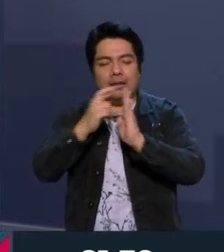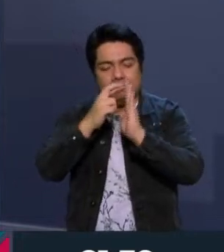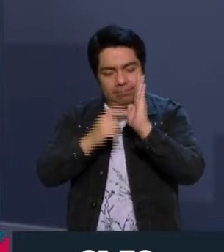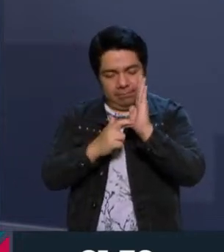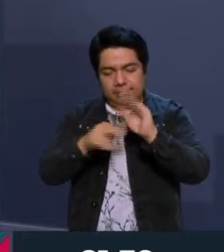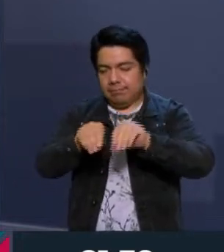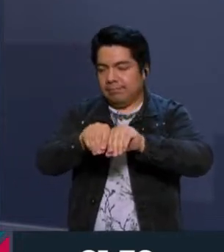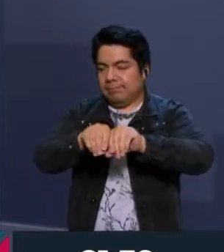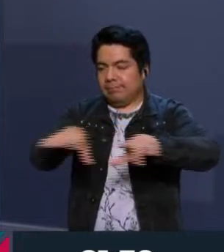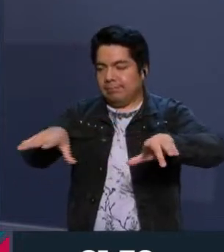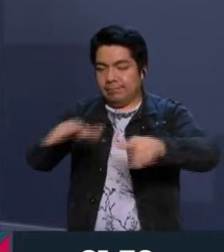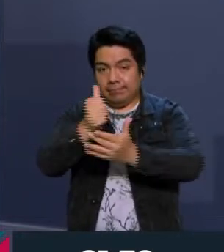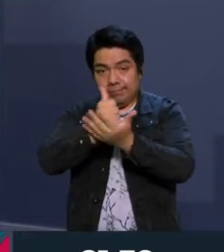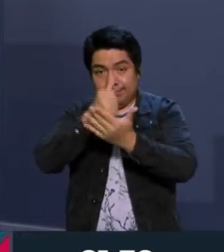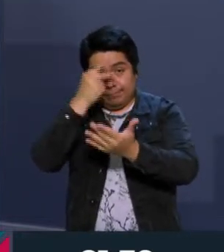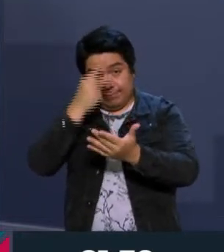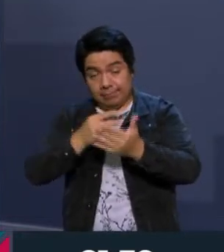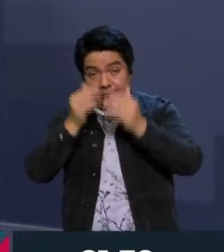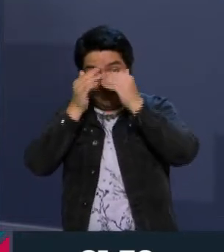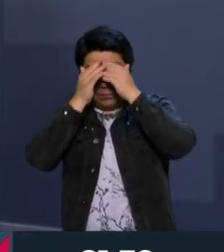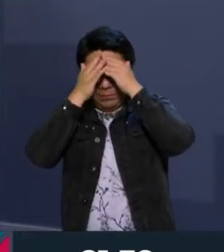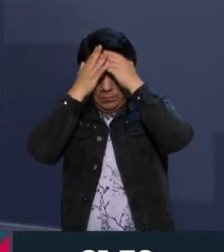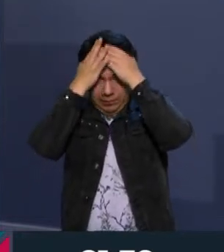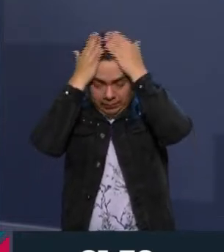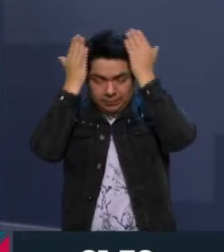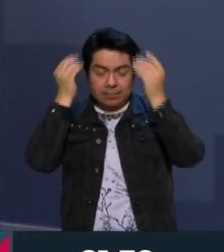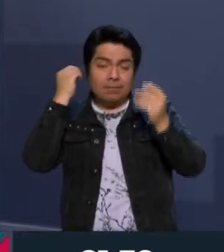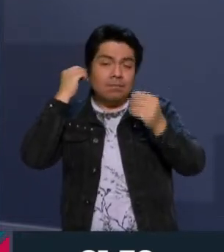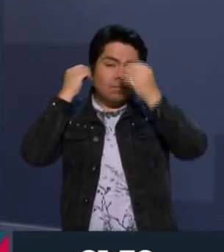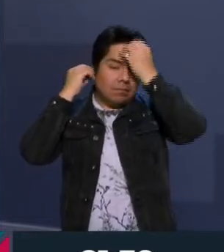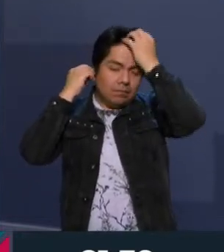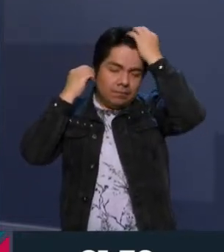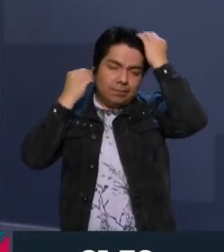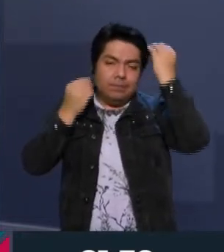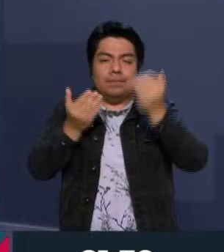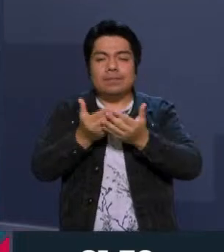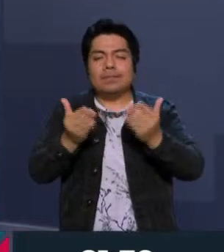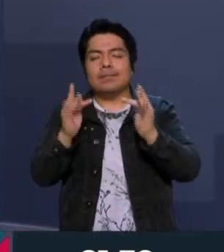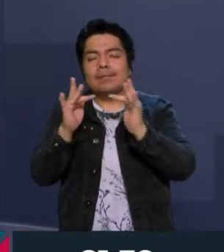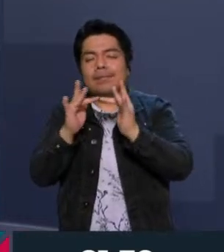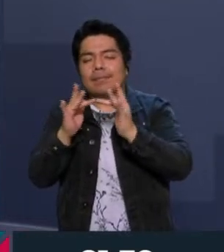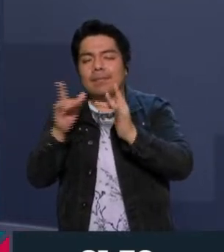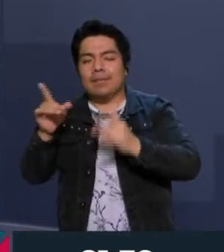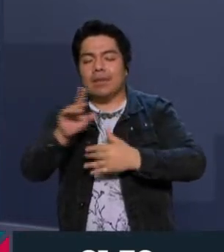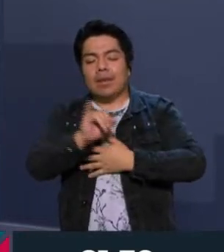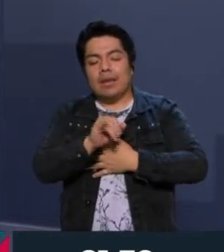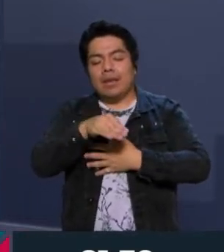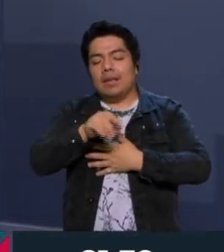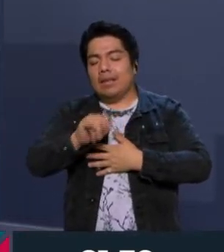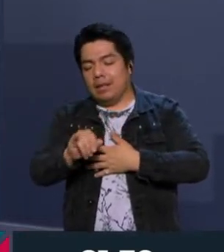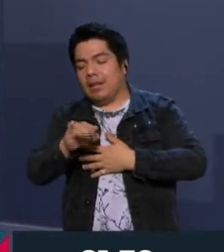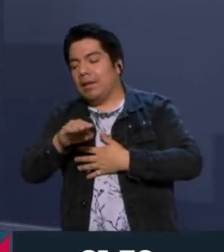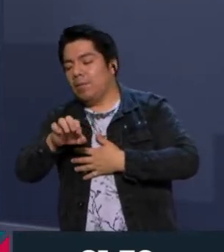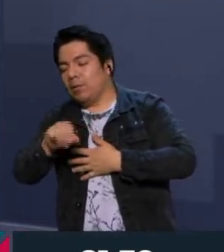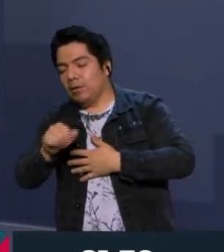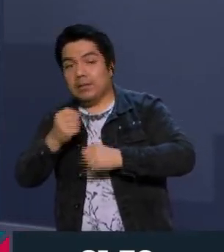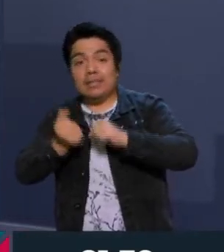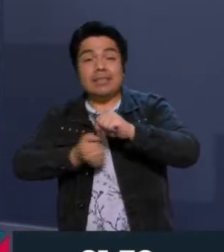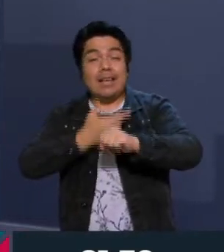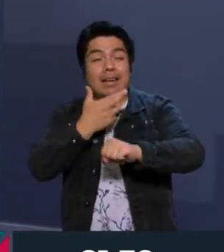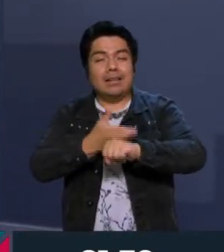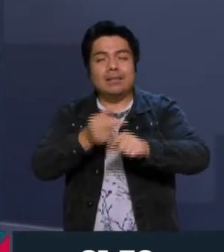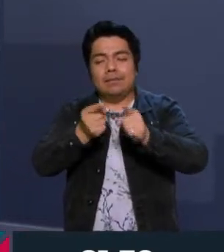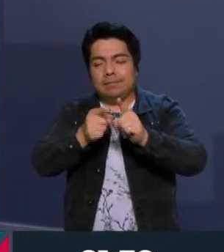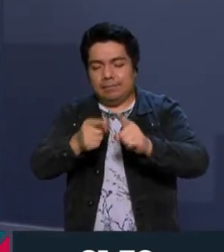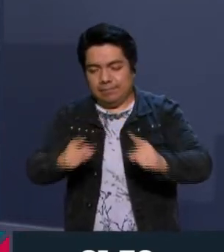en la Gaceta Oficial de la Ciudad de México. Y para hablar de este tema le damos la bienvenida y le agradecemos que nos tome la comunicación a Inti Muñoz Santini, secretario de Desarrollo